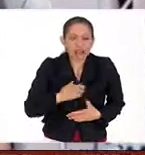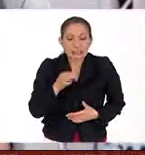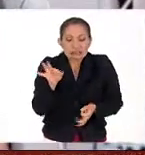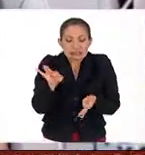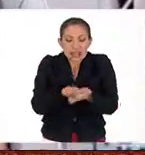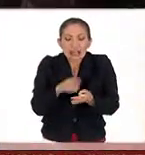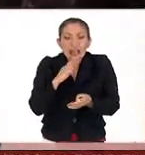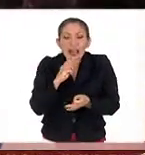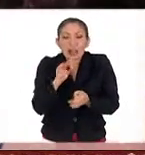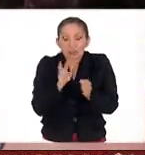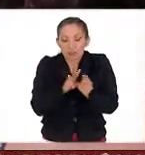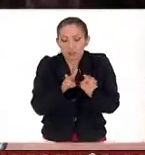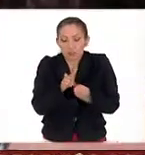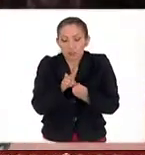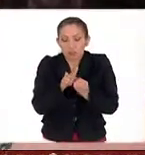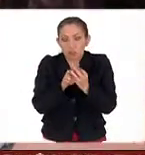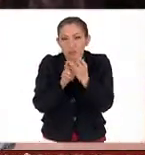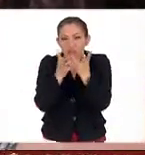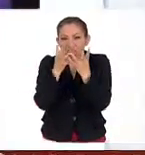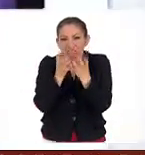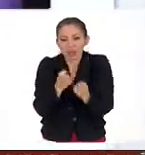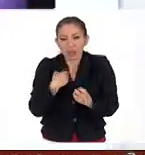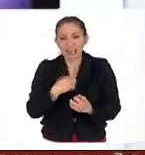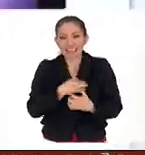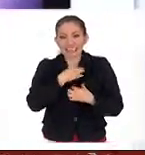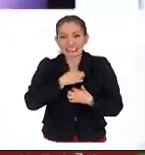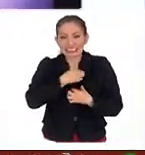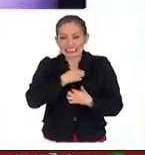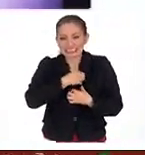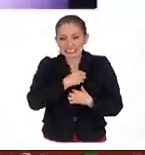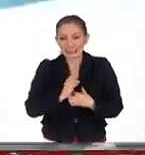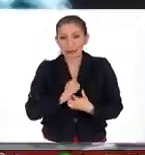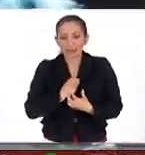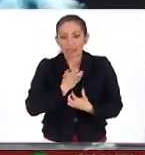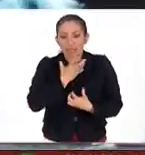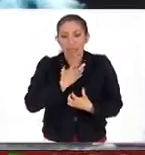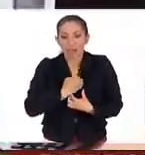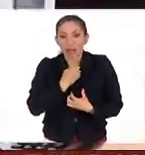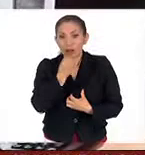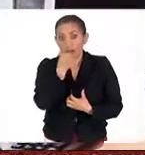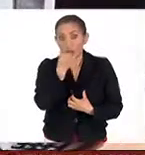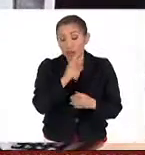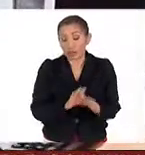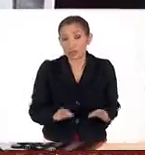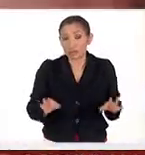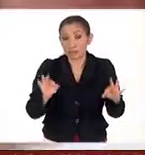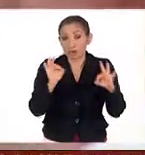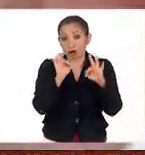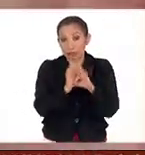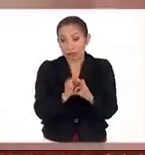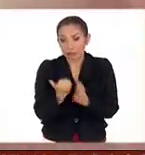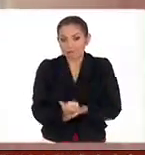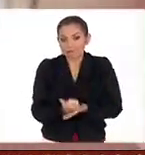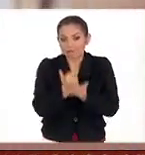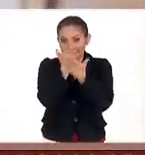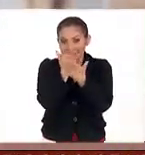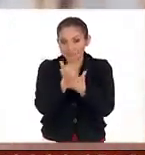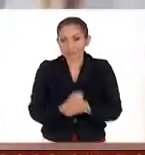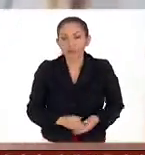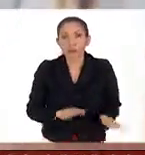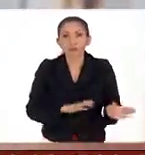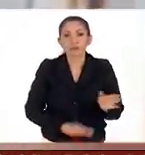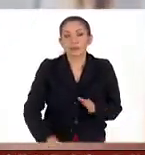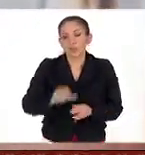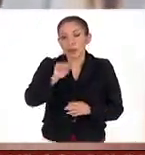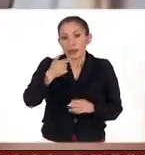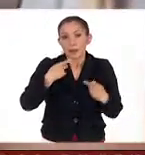cerca de las cuerdas vocales, porque está el esófago. Entonces, la alimentación es sumamente trascendente. Y después, los